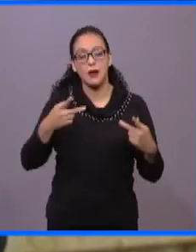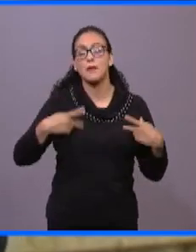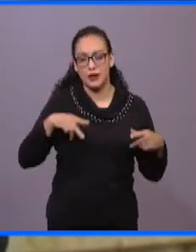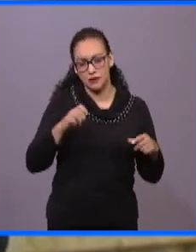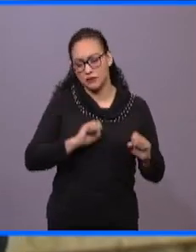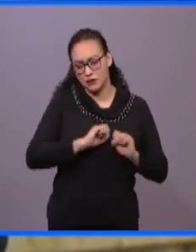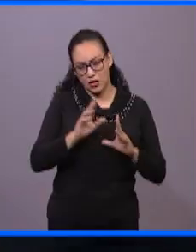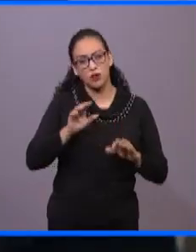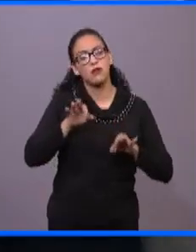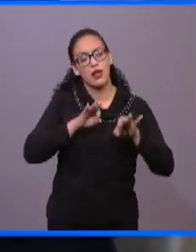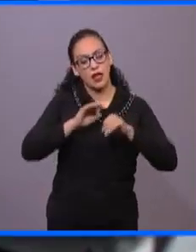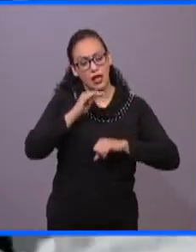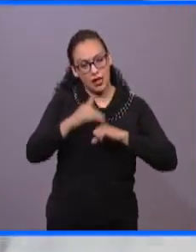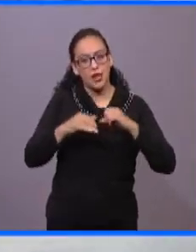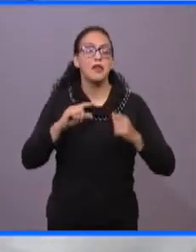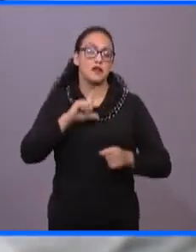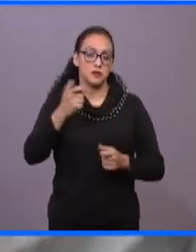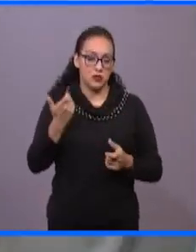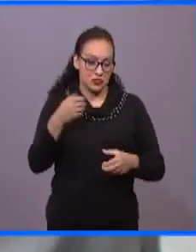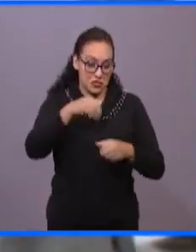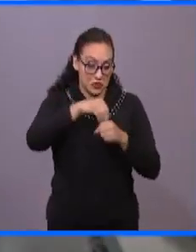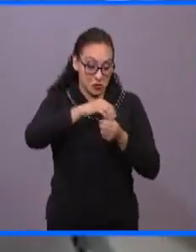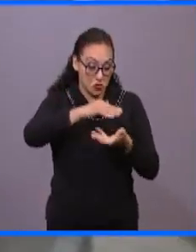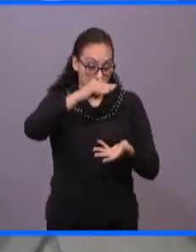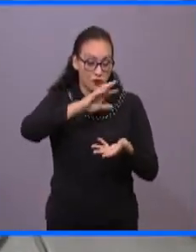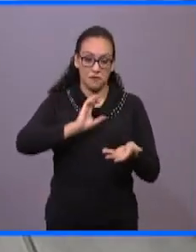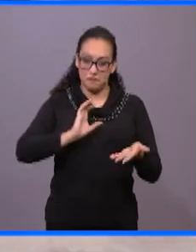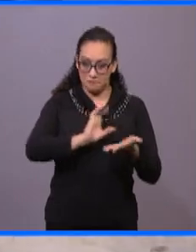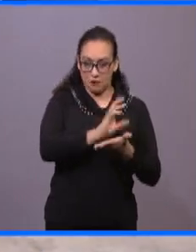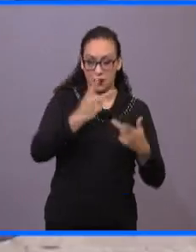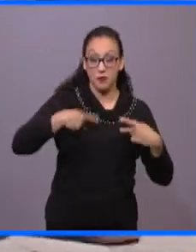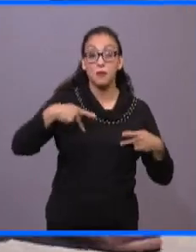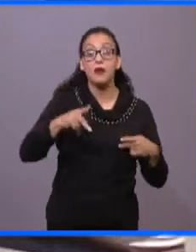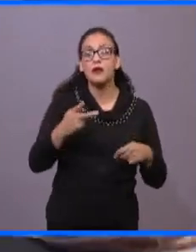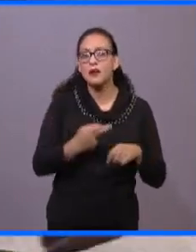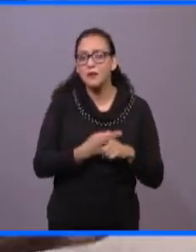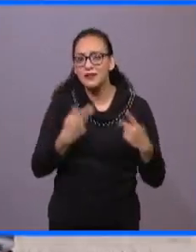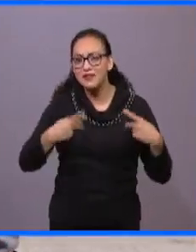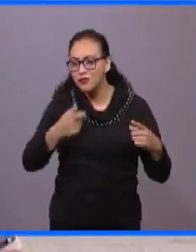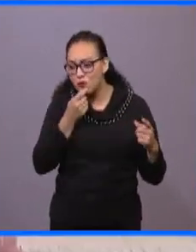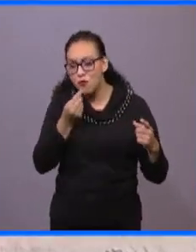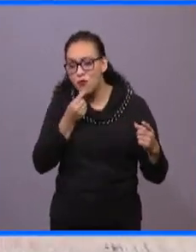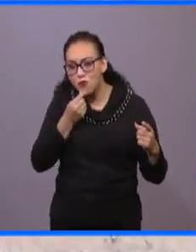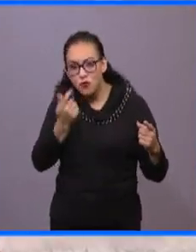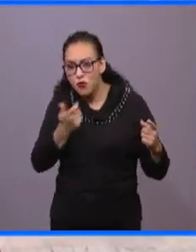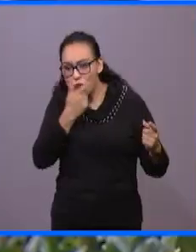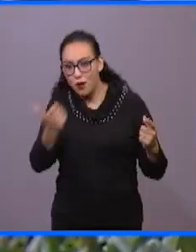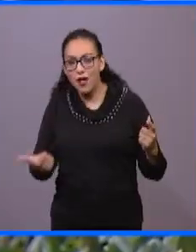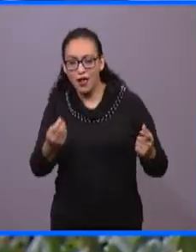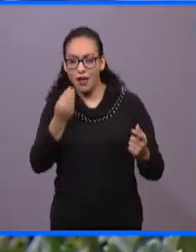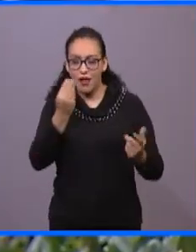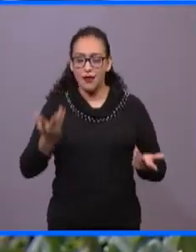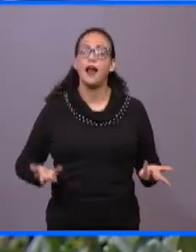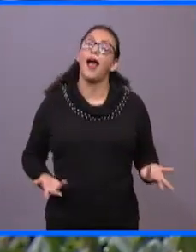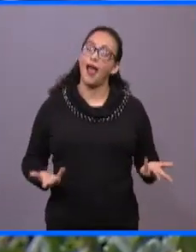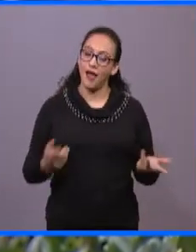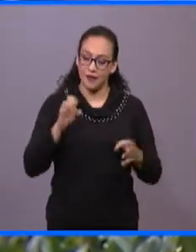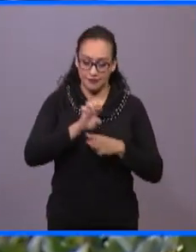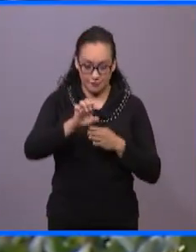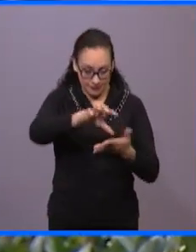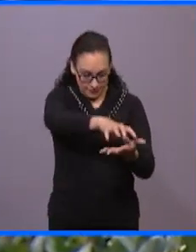nivel constitucional, por lo que, si se confronta con el interés superior de la infancia, debe prevalecer el segundo principio. Destacó